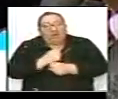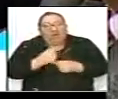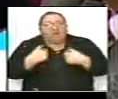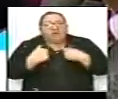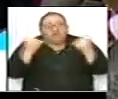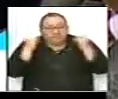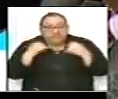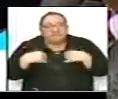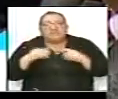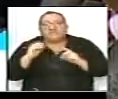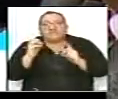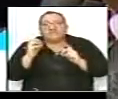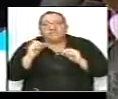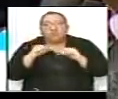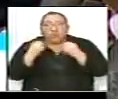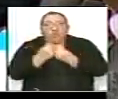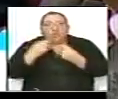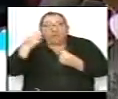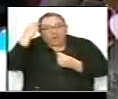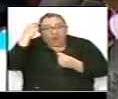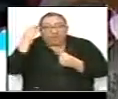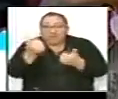tenían identidad con esos partidos políticos.